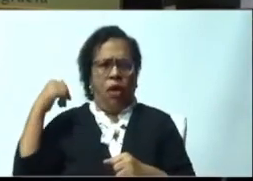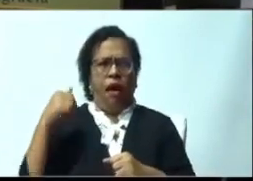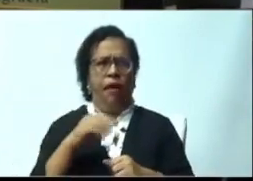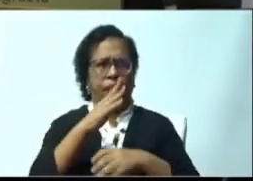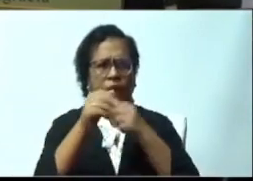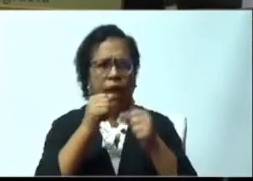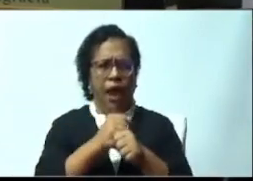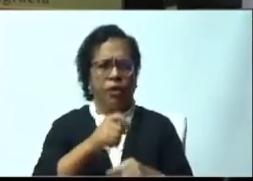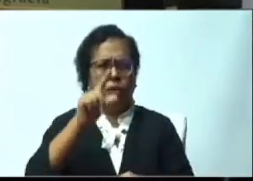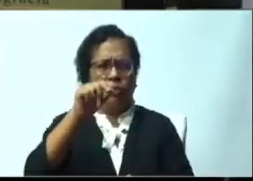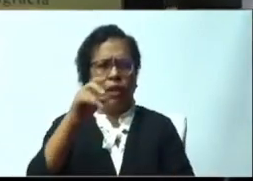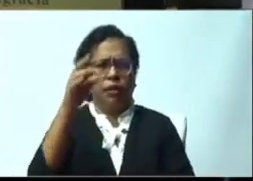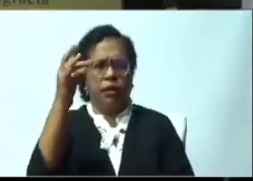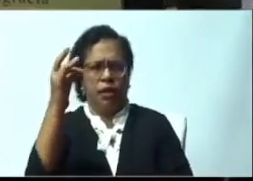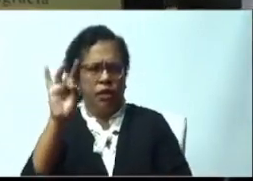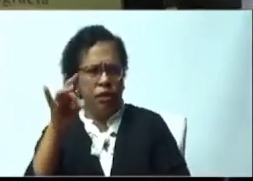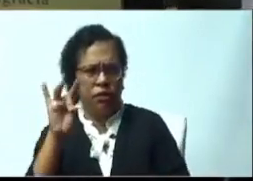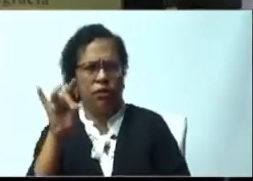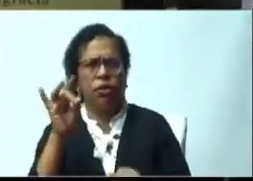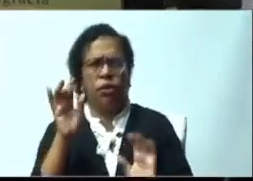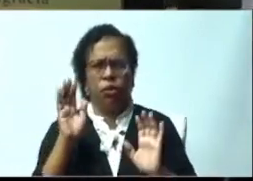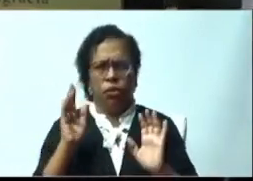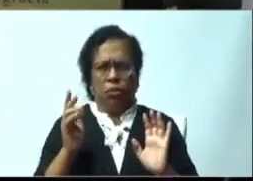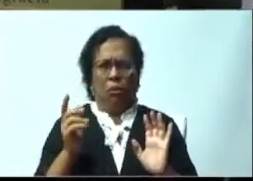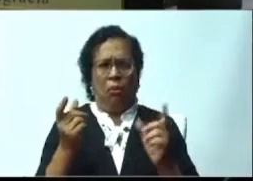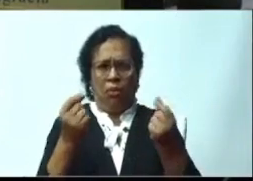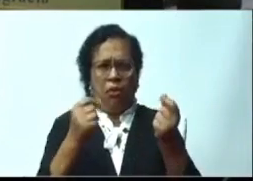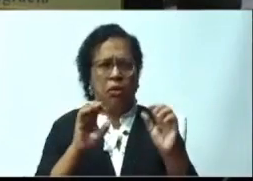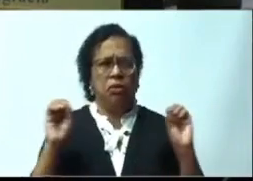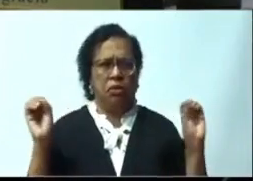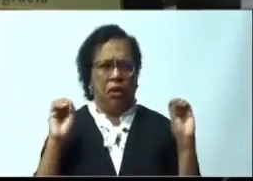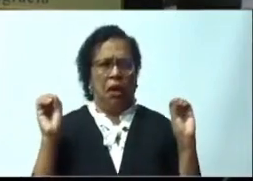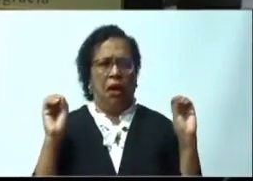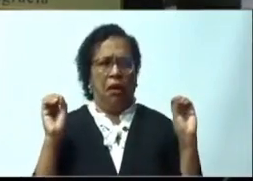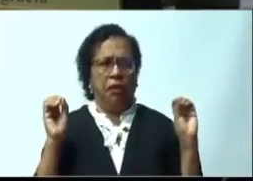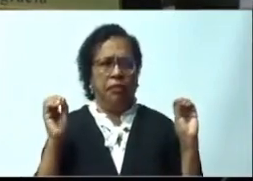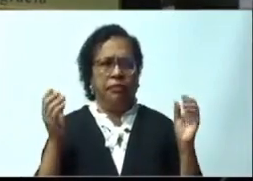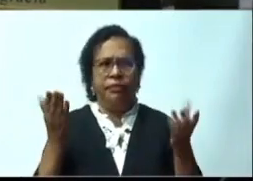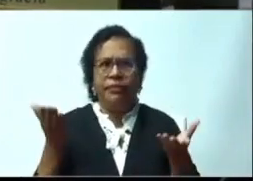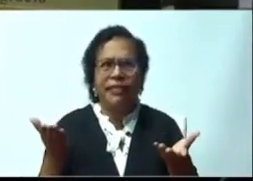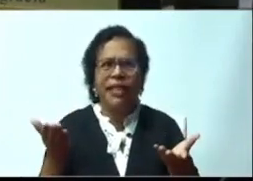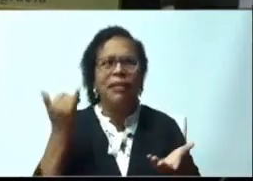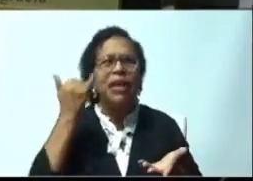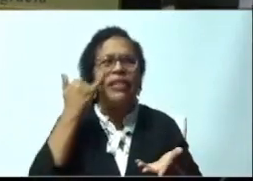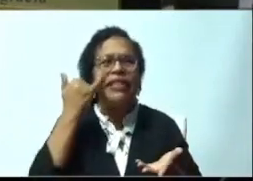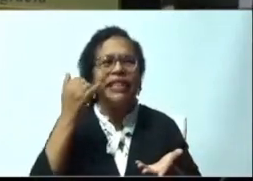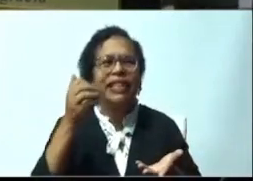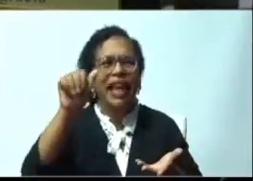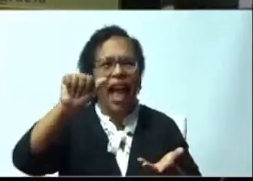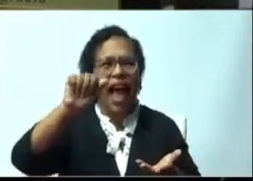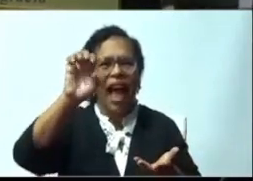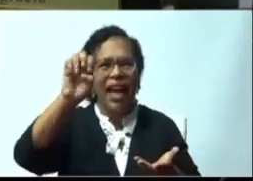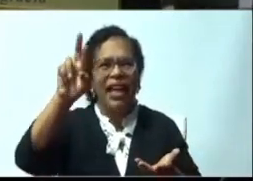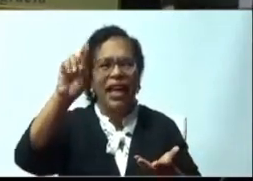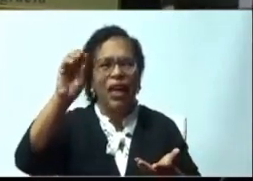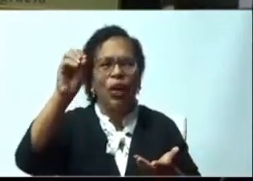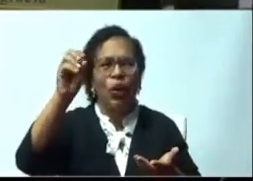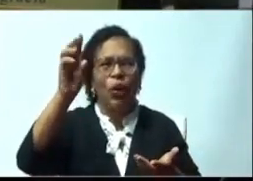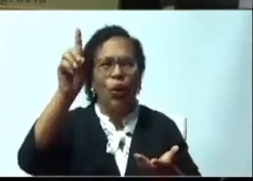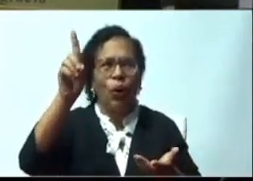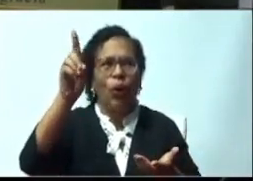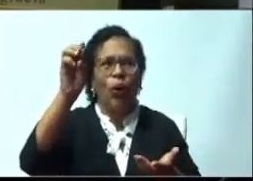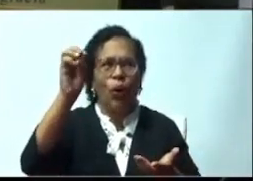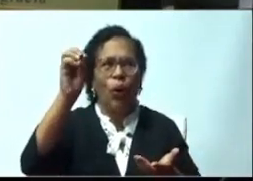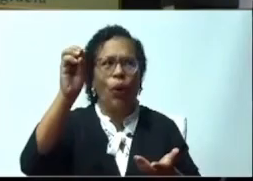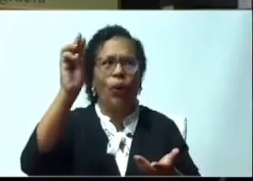si Aerodón es un inversionista extranjero y le dimos de todo a Aerodón, porque no se lo podemos dar a los pobres. Lo llamo al objeto, diputado.